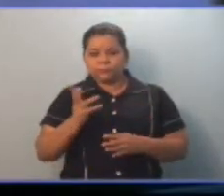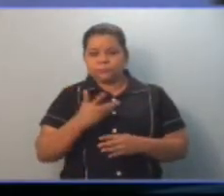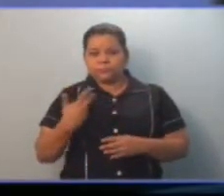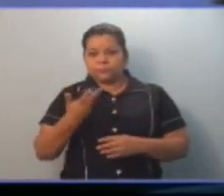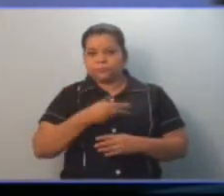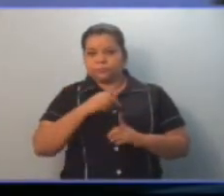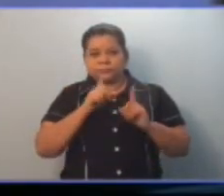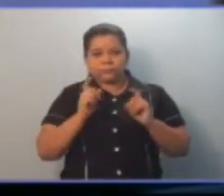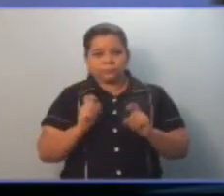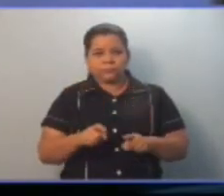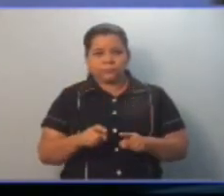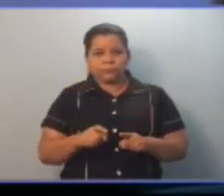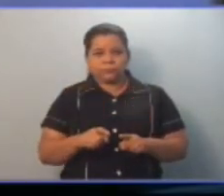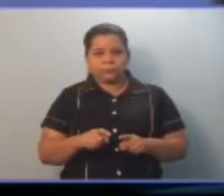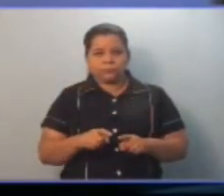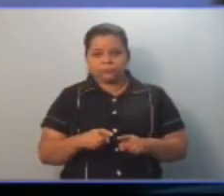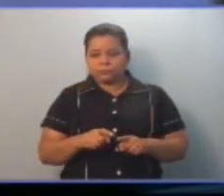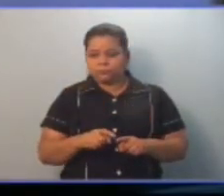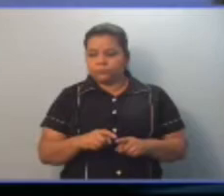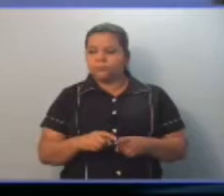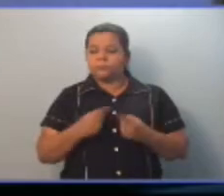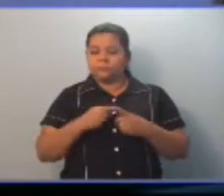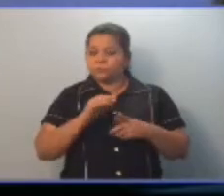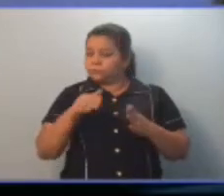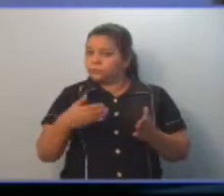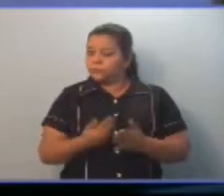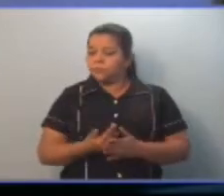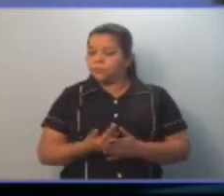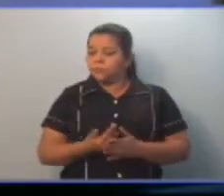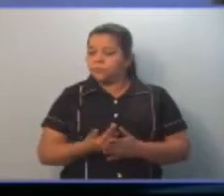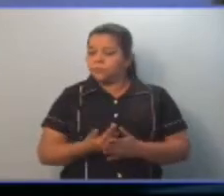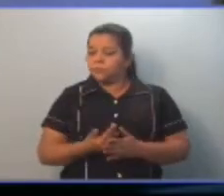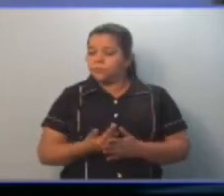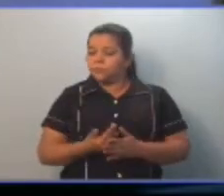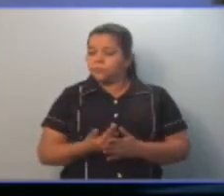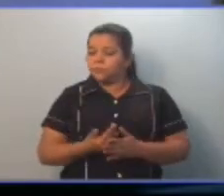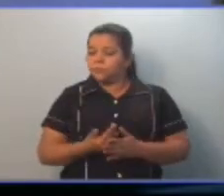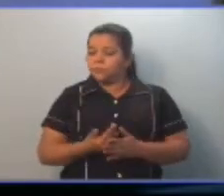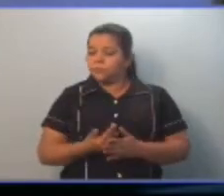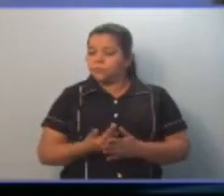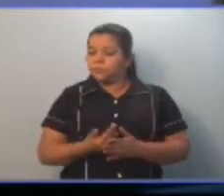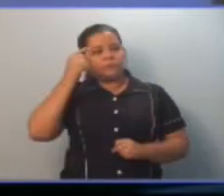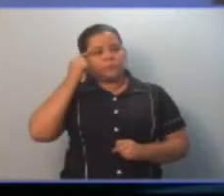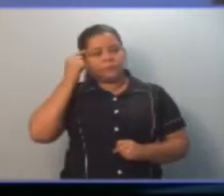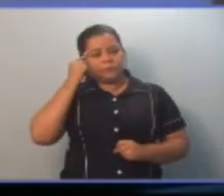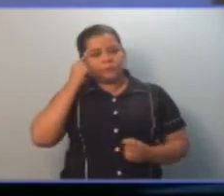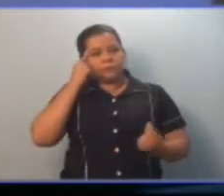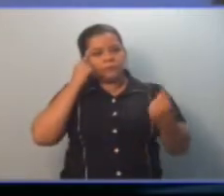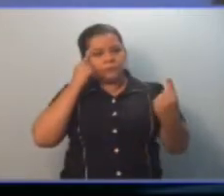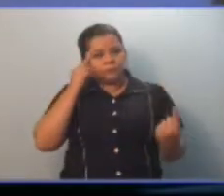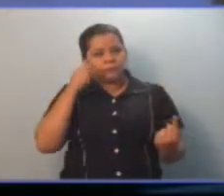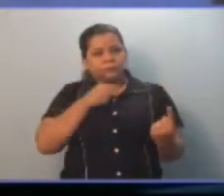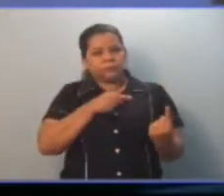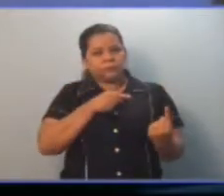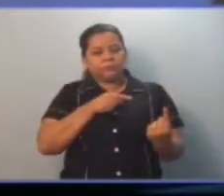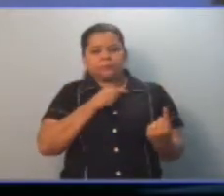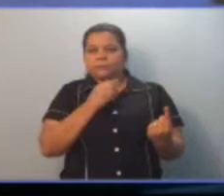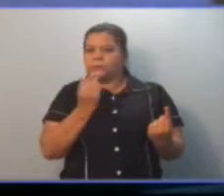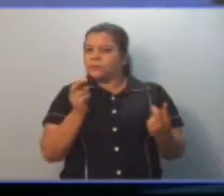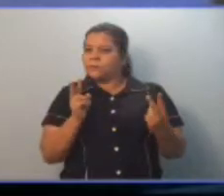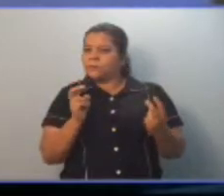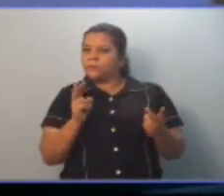si lo que a continuación le voy a plantear vendría a ser considerado por su persona como un tema